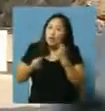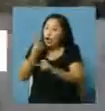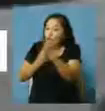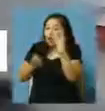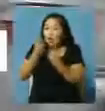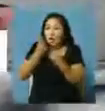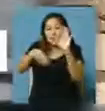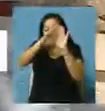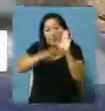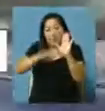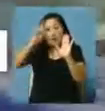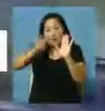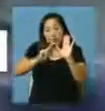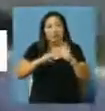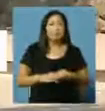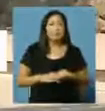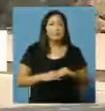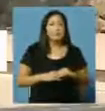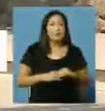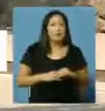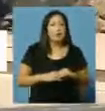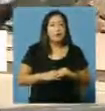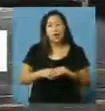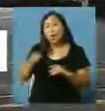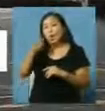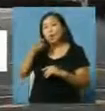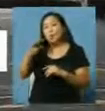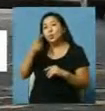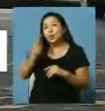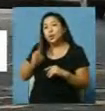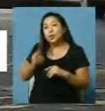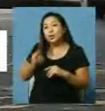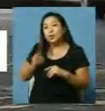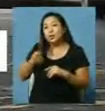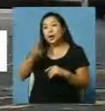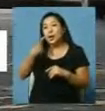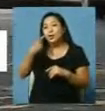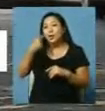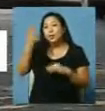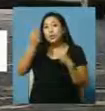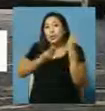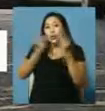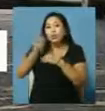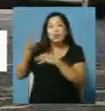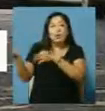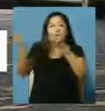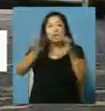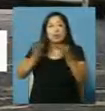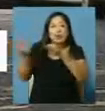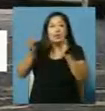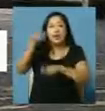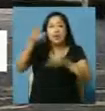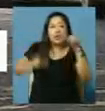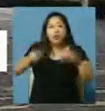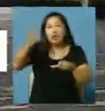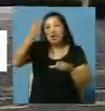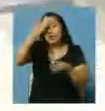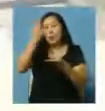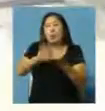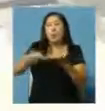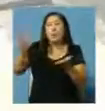controlar que los protocolos se cumplan. ¿Ustedes entonces ya tienen una alerta por esto de que han ingresado más de lo que pensaban en cuanto